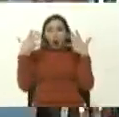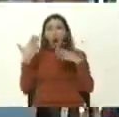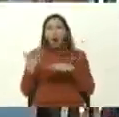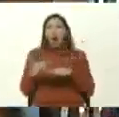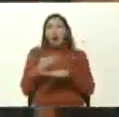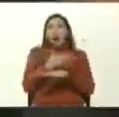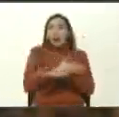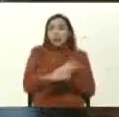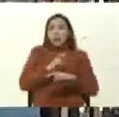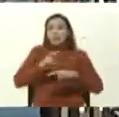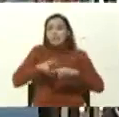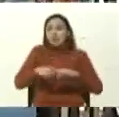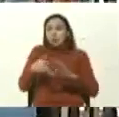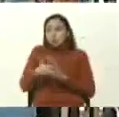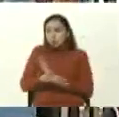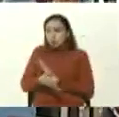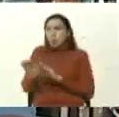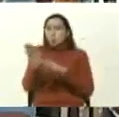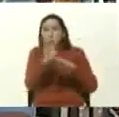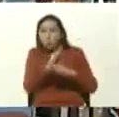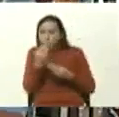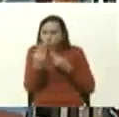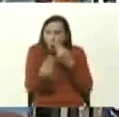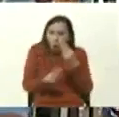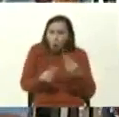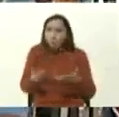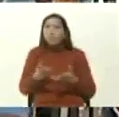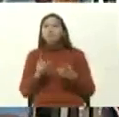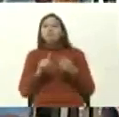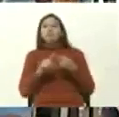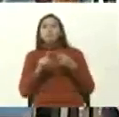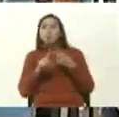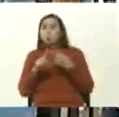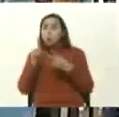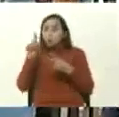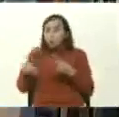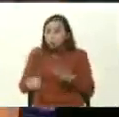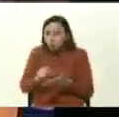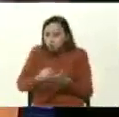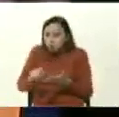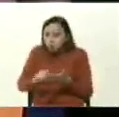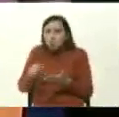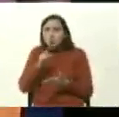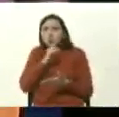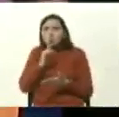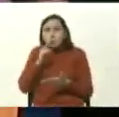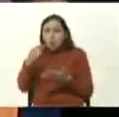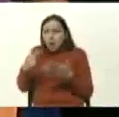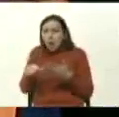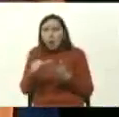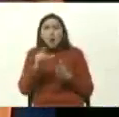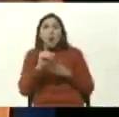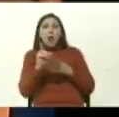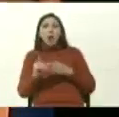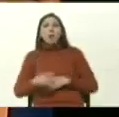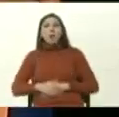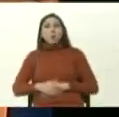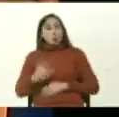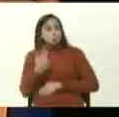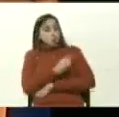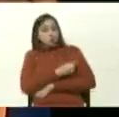de la bioseguridad, luego pasan a chequearse en el registro y una vez pasan a la